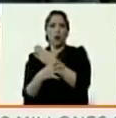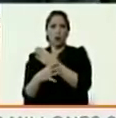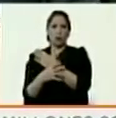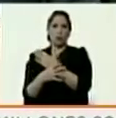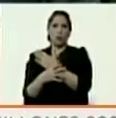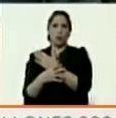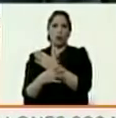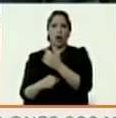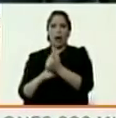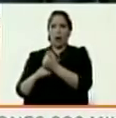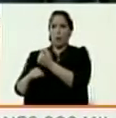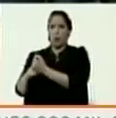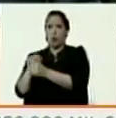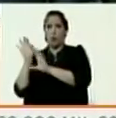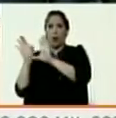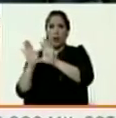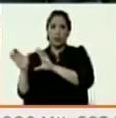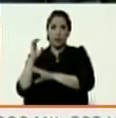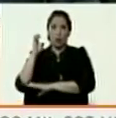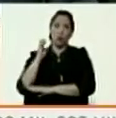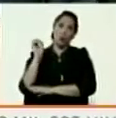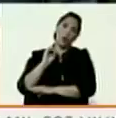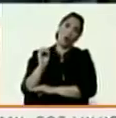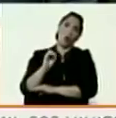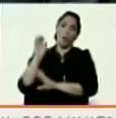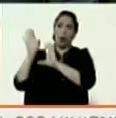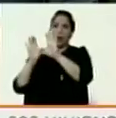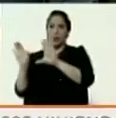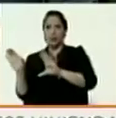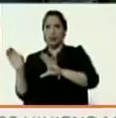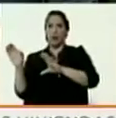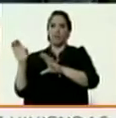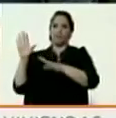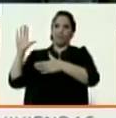de países europeos y de países americanos.